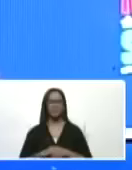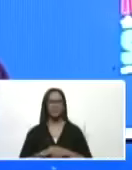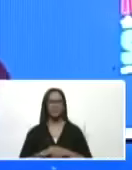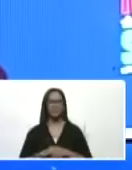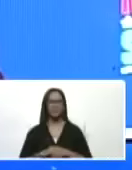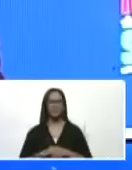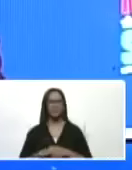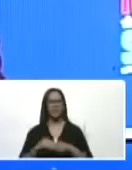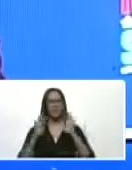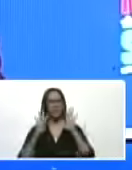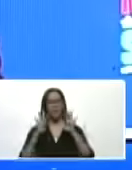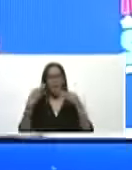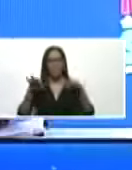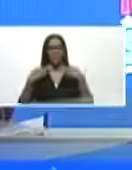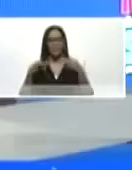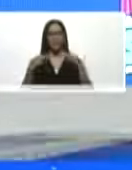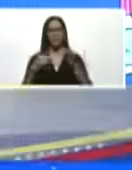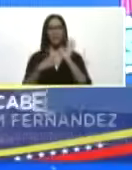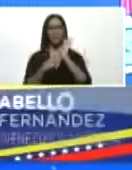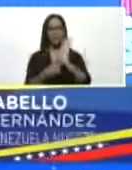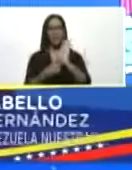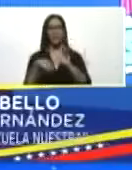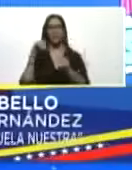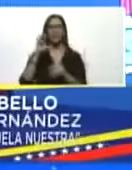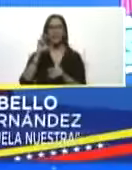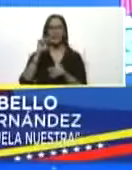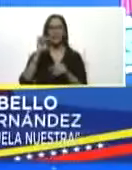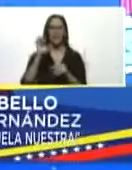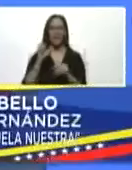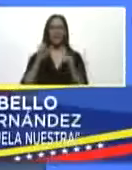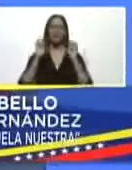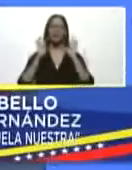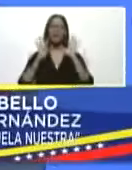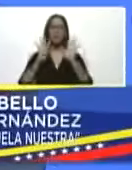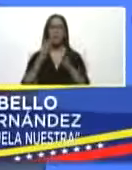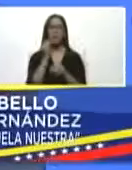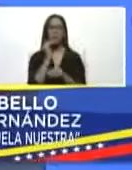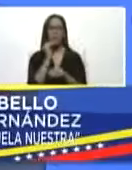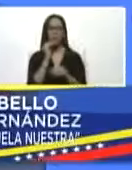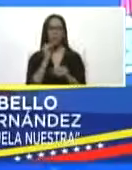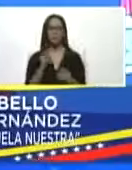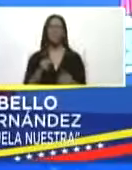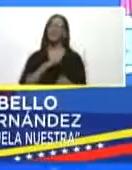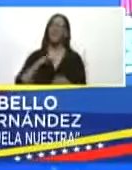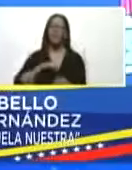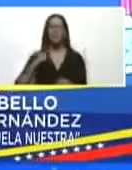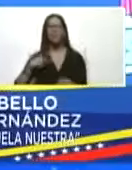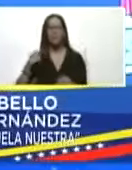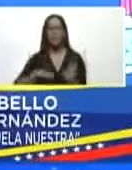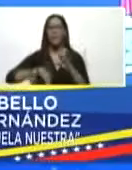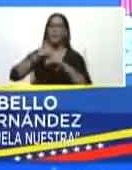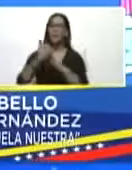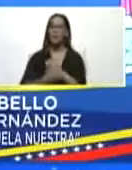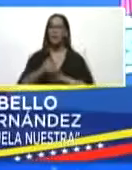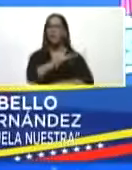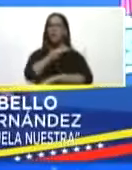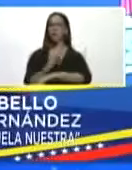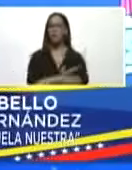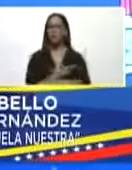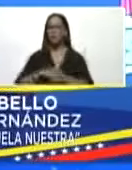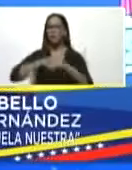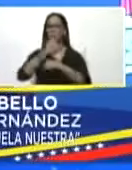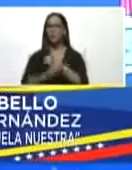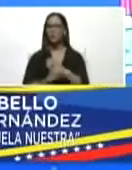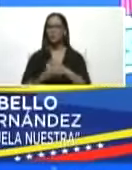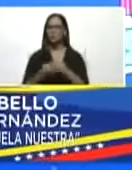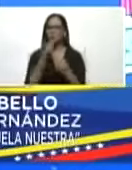9 papelitos consignaron en el CNE los 9 patarucos. Nosotros tenemos un plan sólido, un proyecto